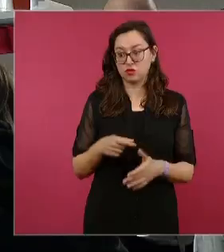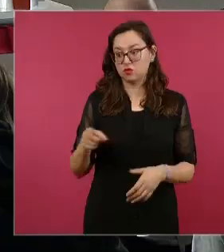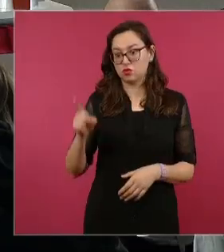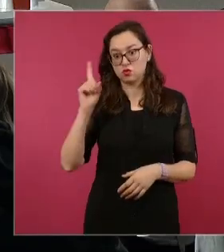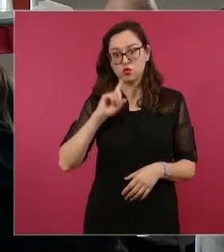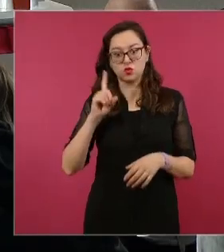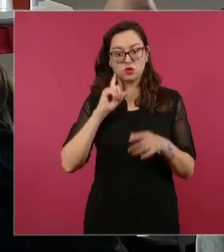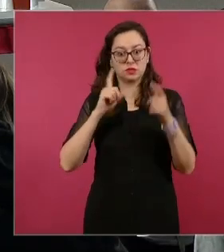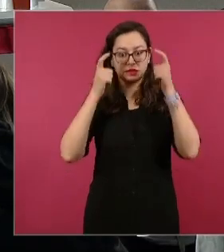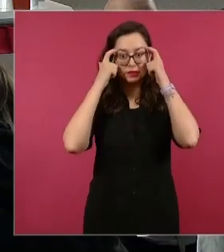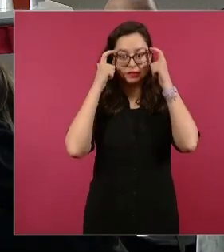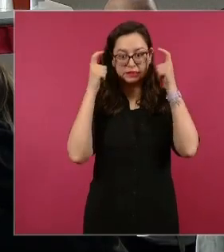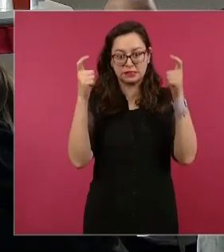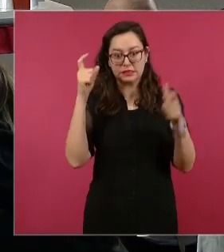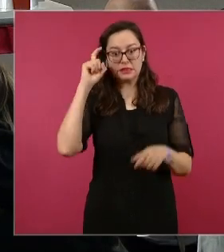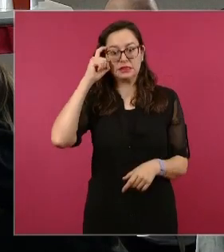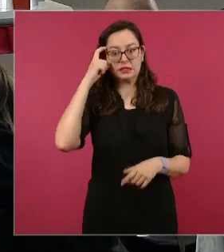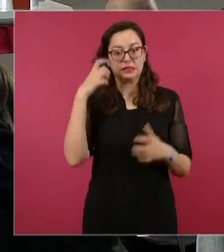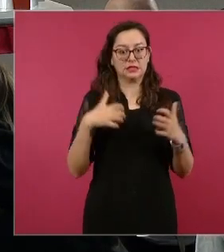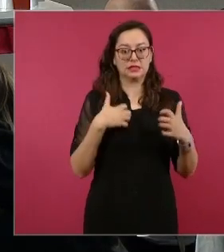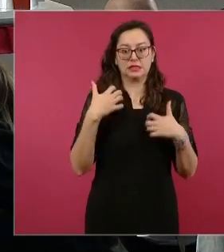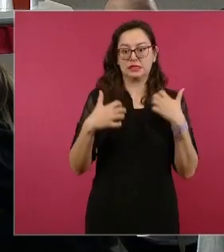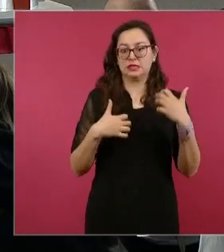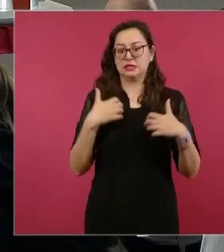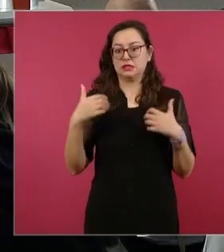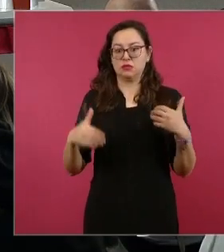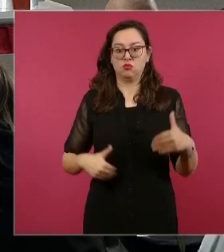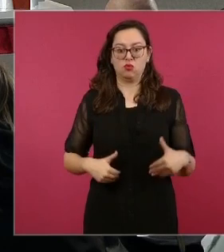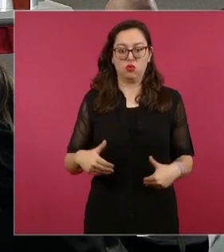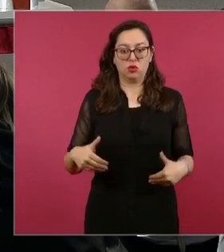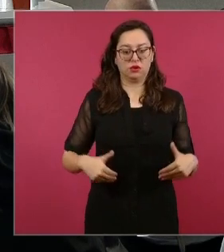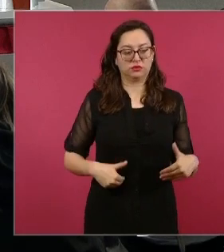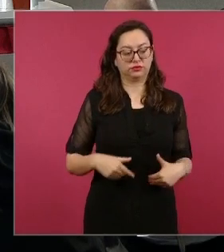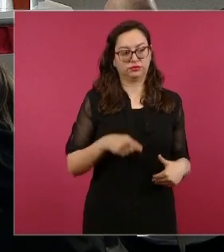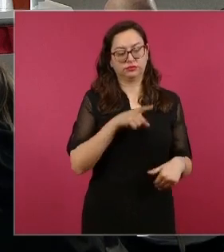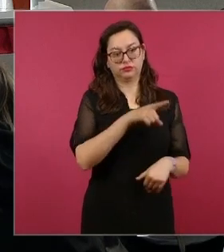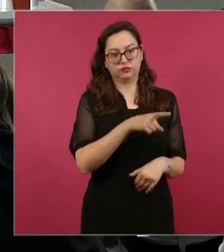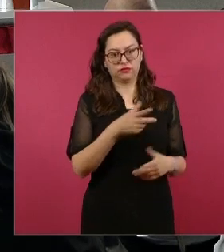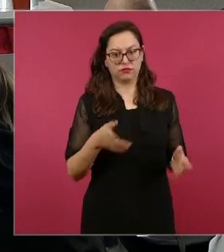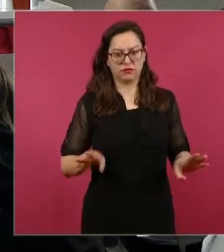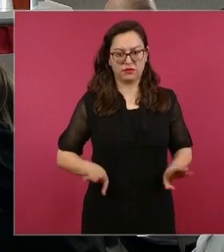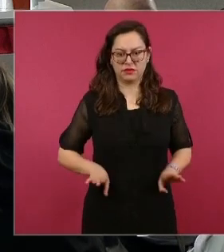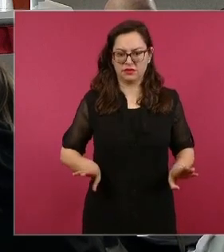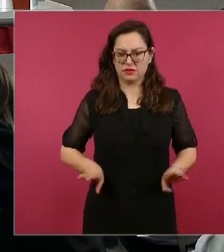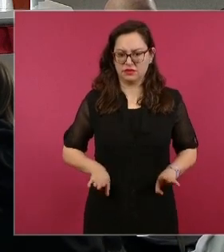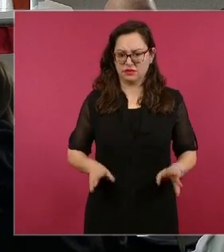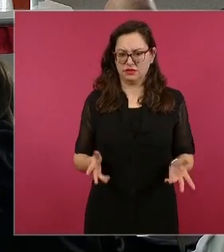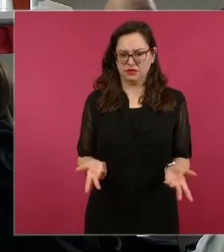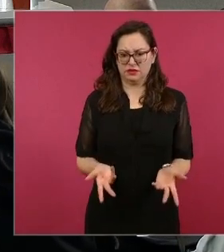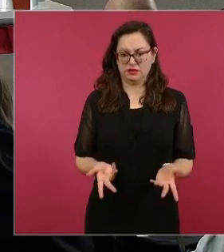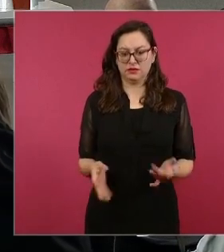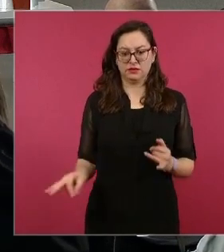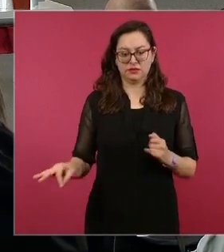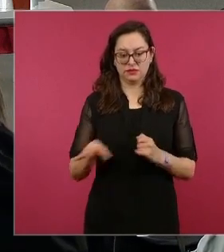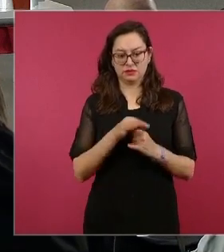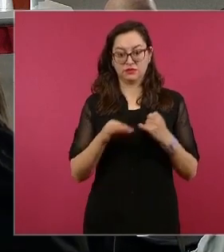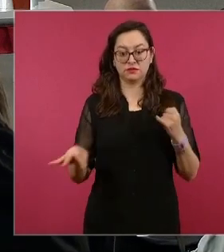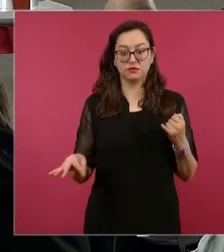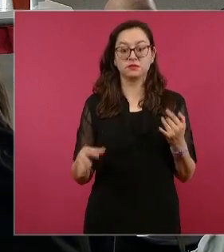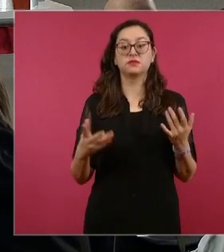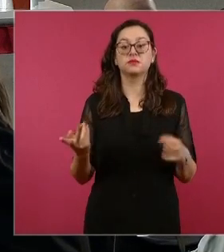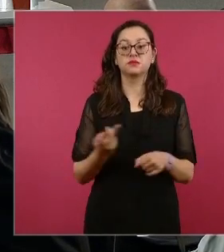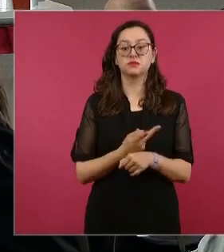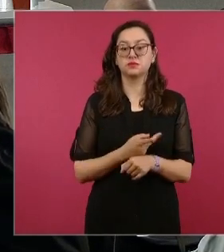el estrés, por los enojos continuos debido a la prepotencia de estas personas y que al final han